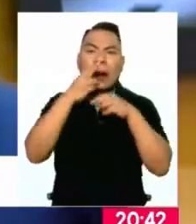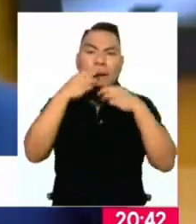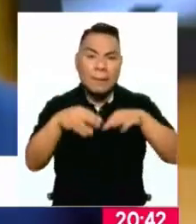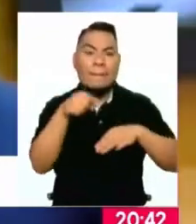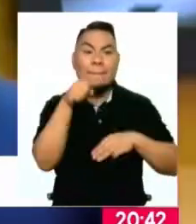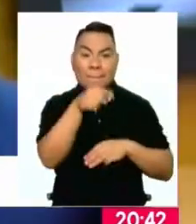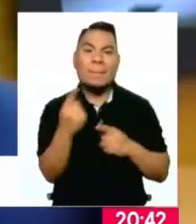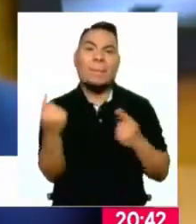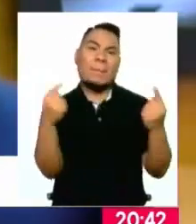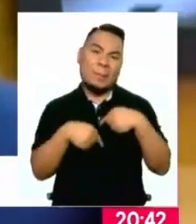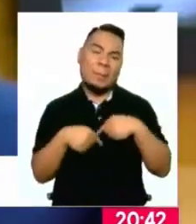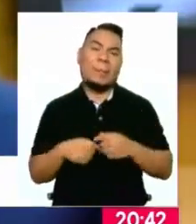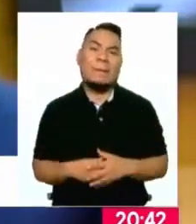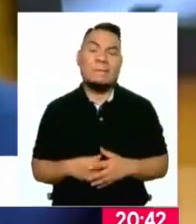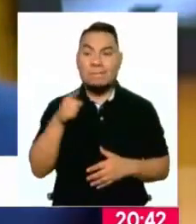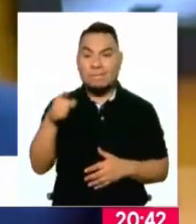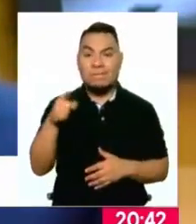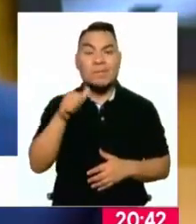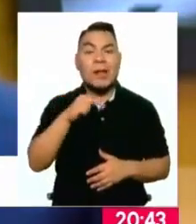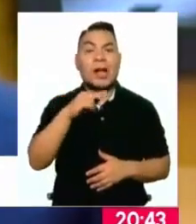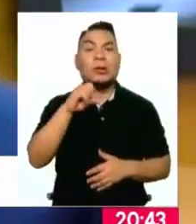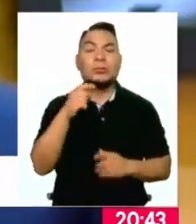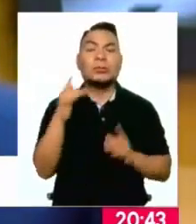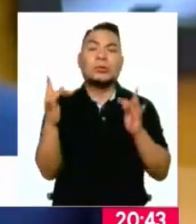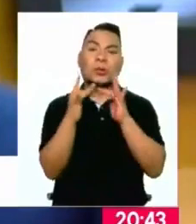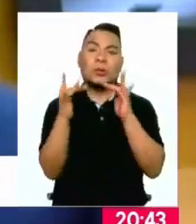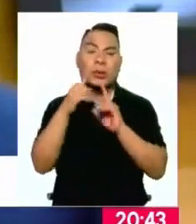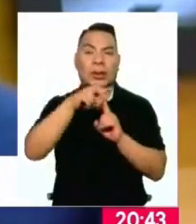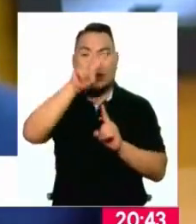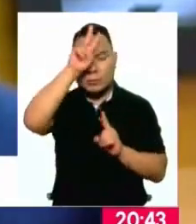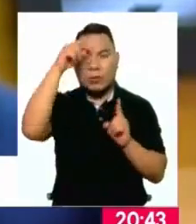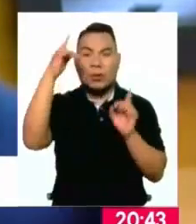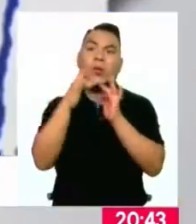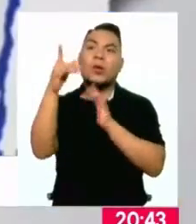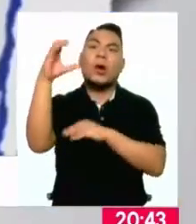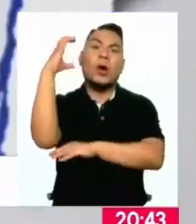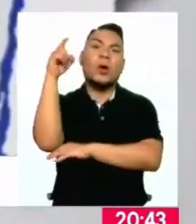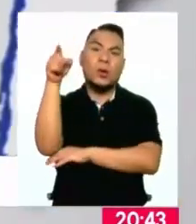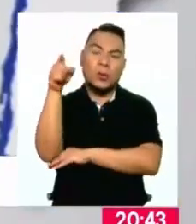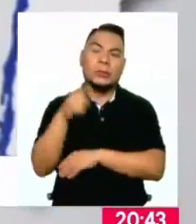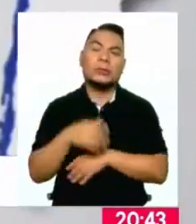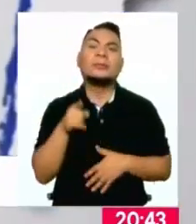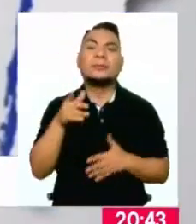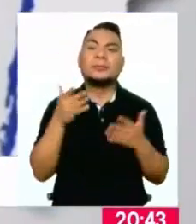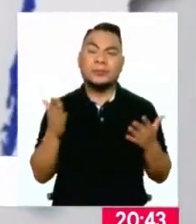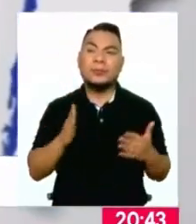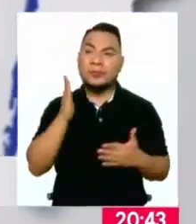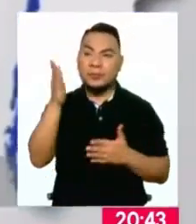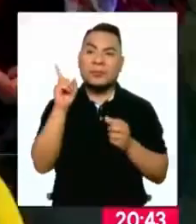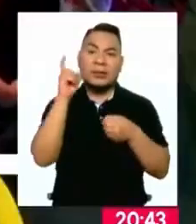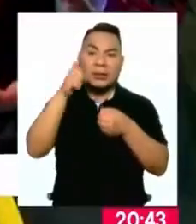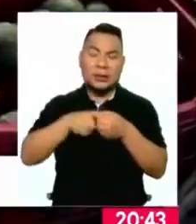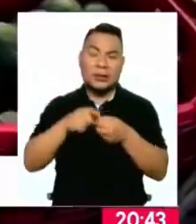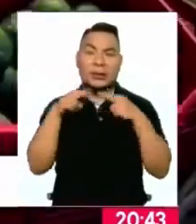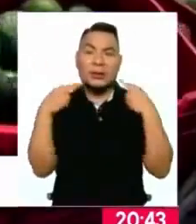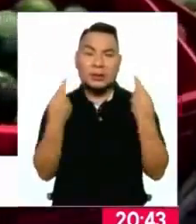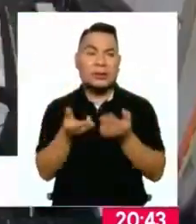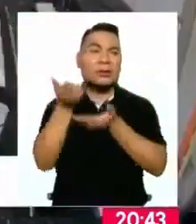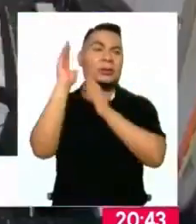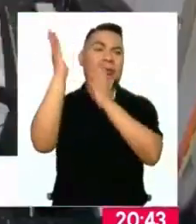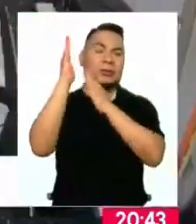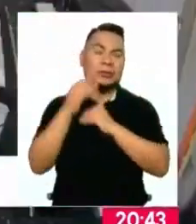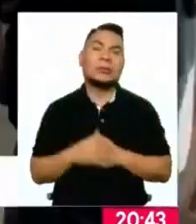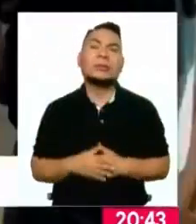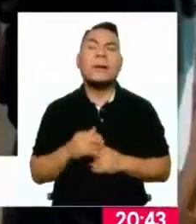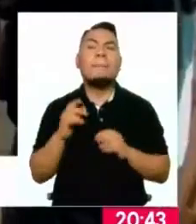Oceánicas. Maurtua de Romaña se comunicó con TV Perú desde Colombia, donde se encuentra para participar de la